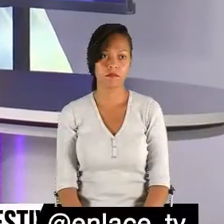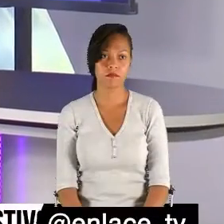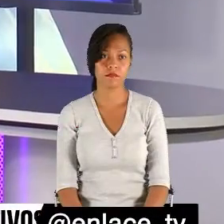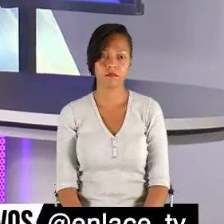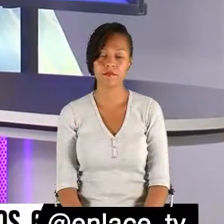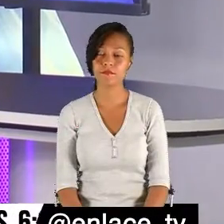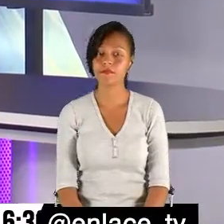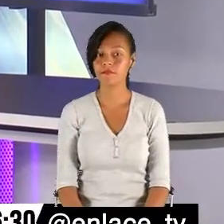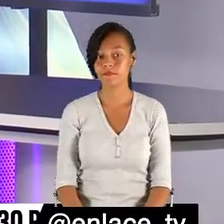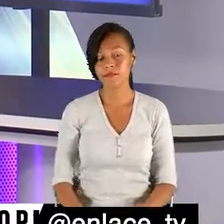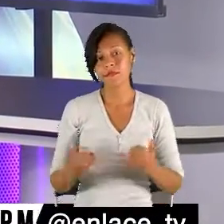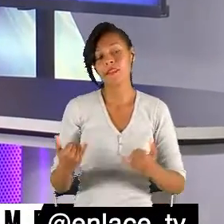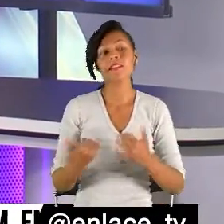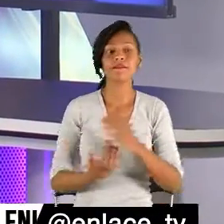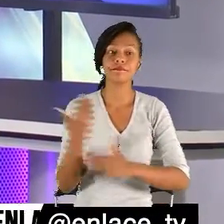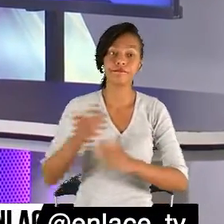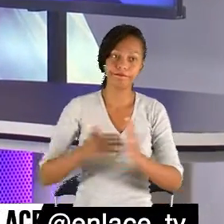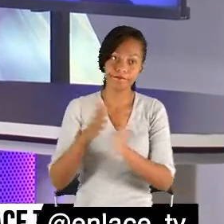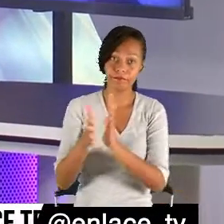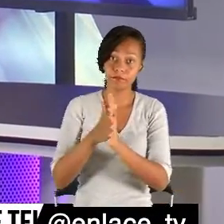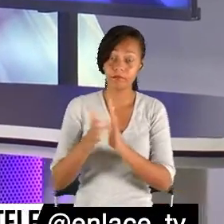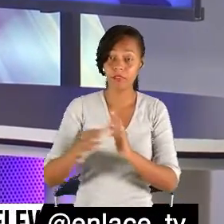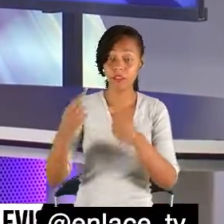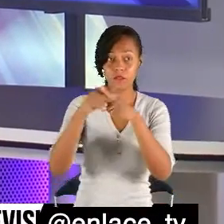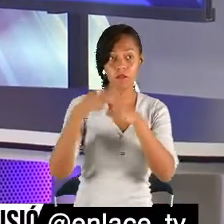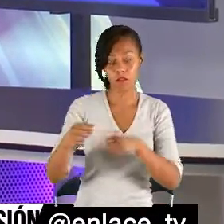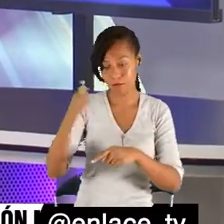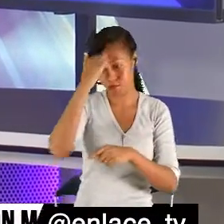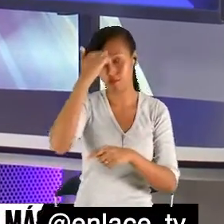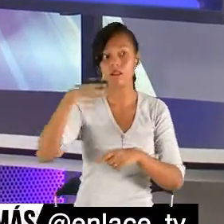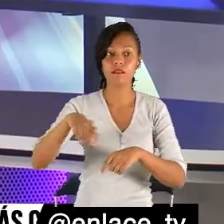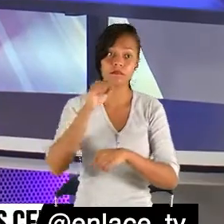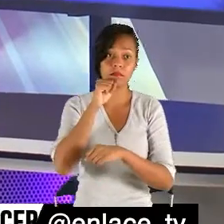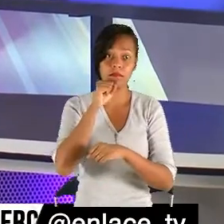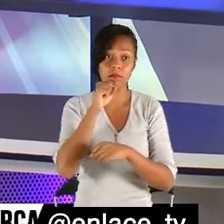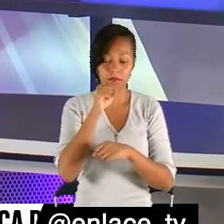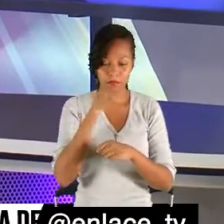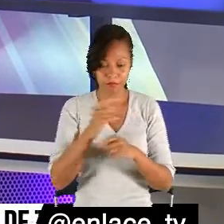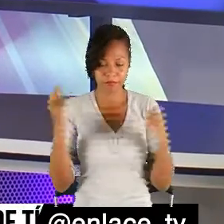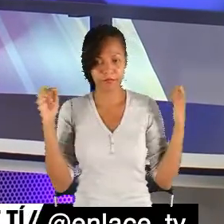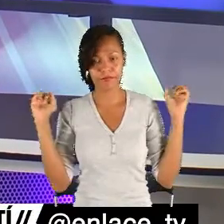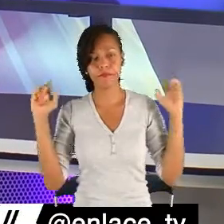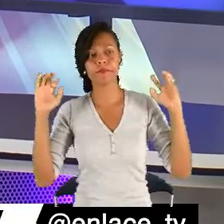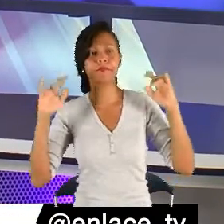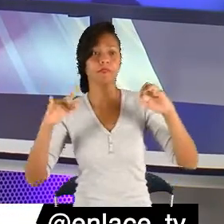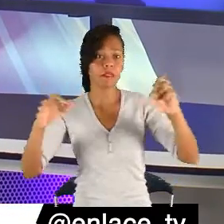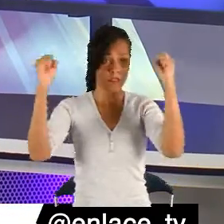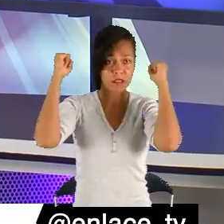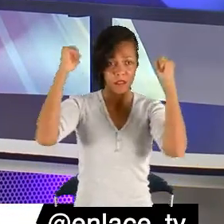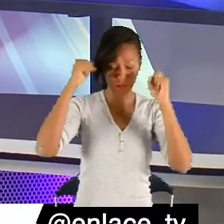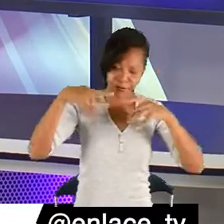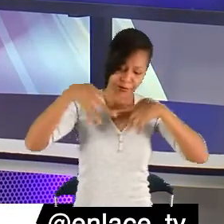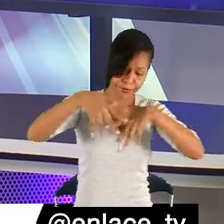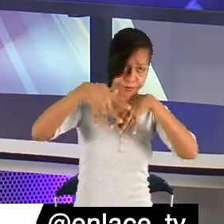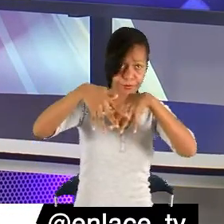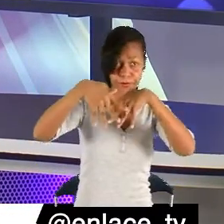iniciamos con nuestra información maestros de barrancabermeja se unieron al paro nacional convocado por fecode y marcharon por las principales